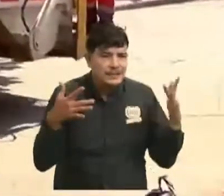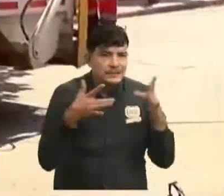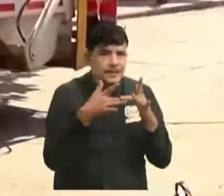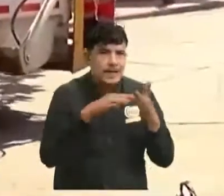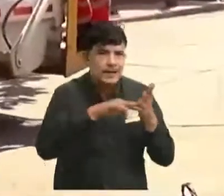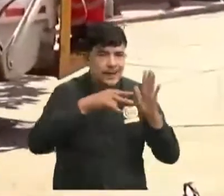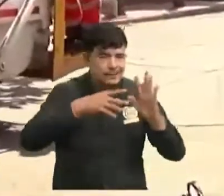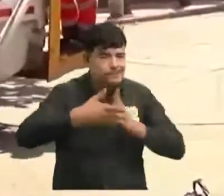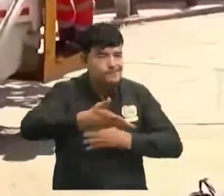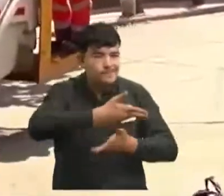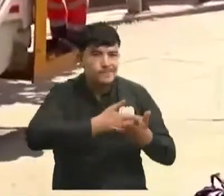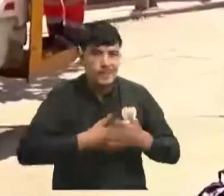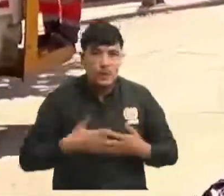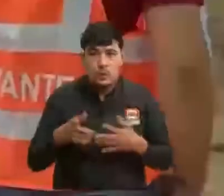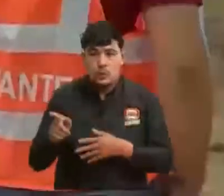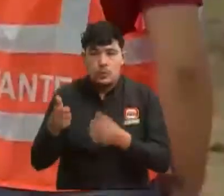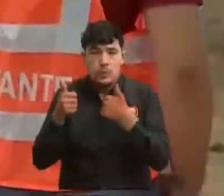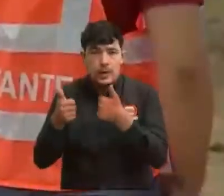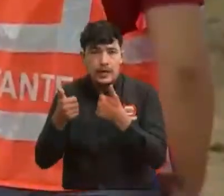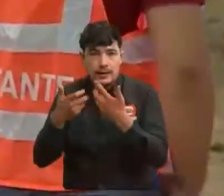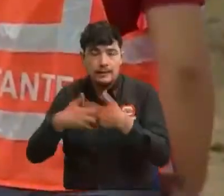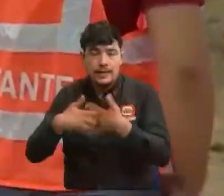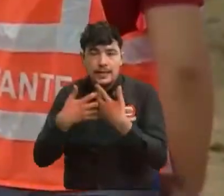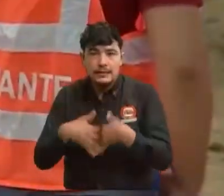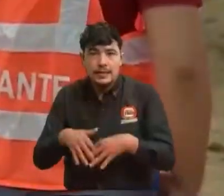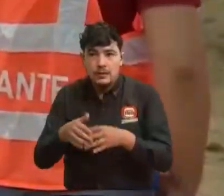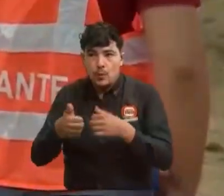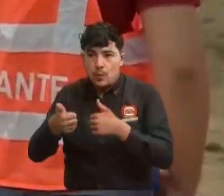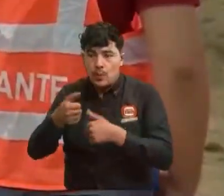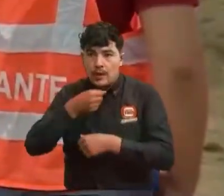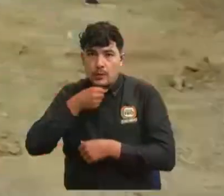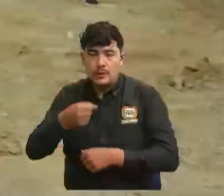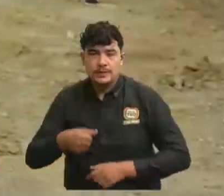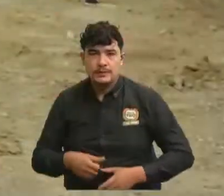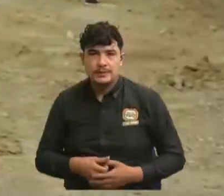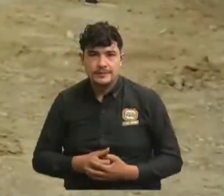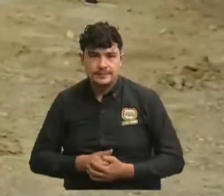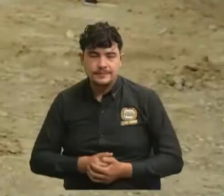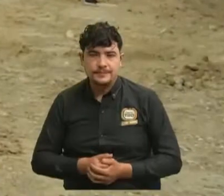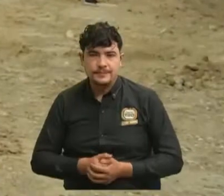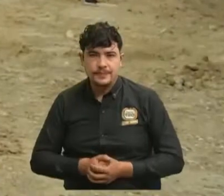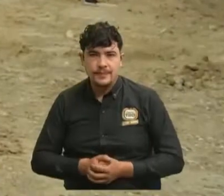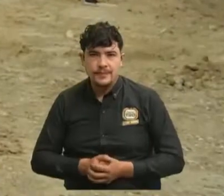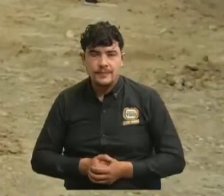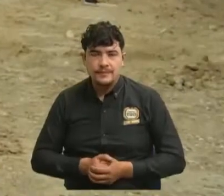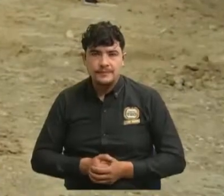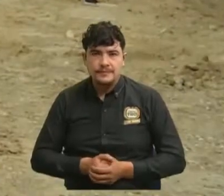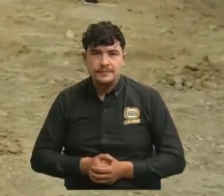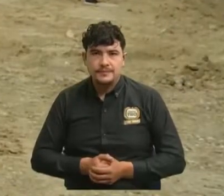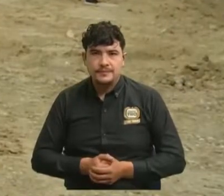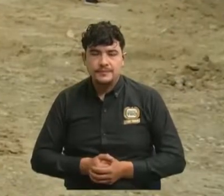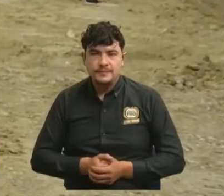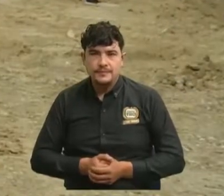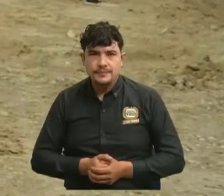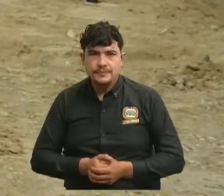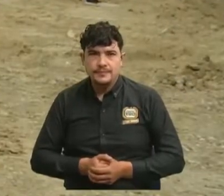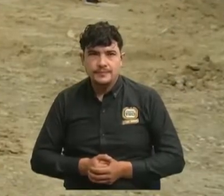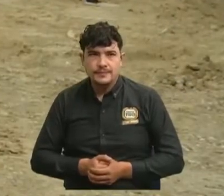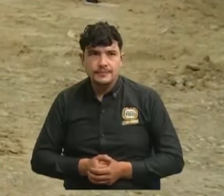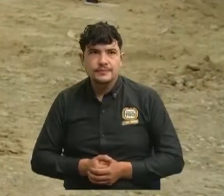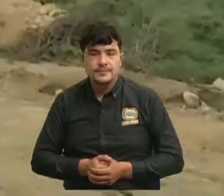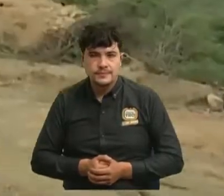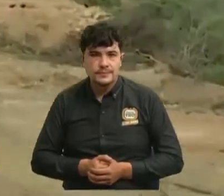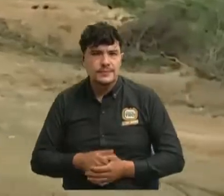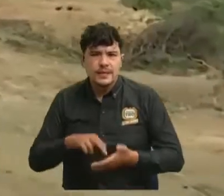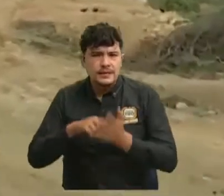Se habla de una noticia muy positiva y es precisamente lo que sería la adecuación de un parque tecnológico ambiental en